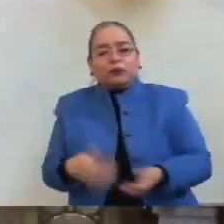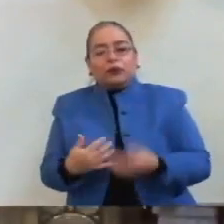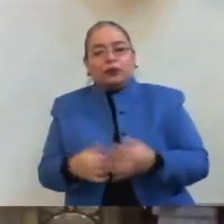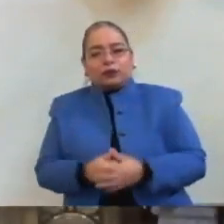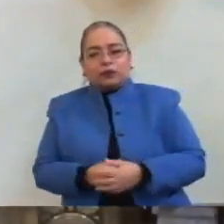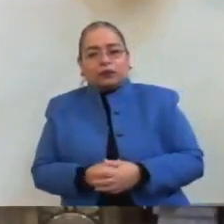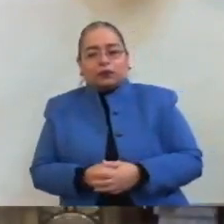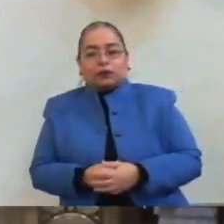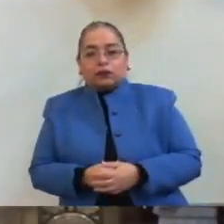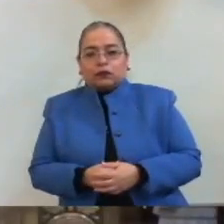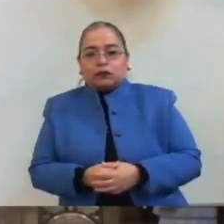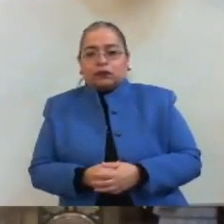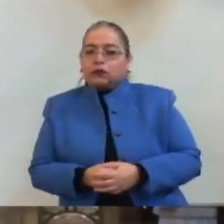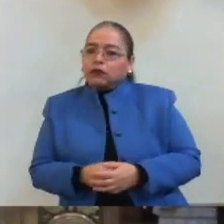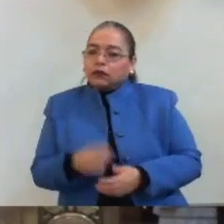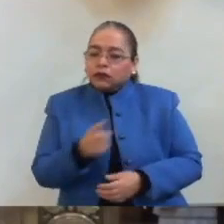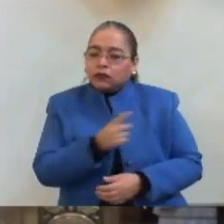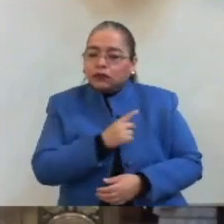arrepientas